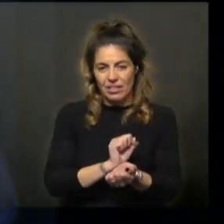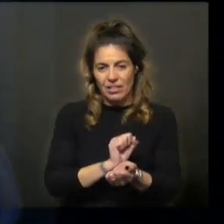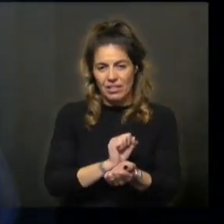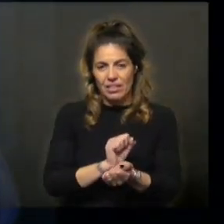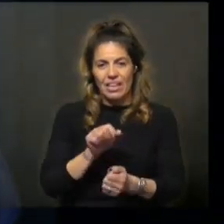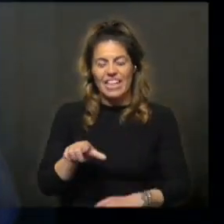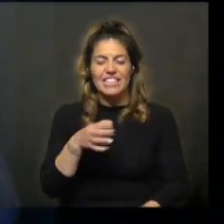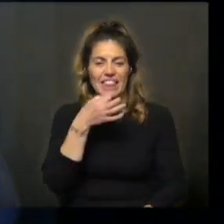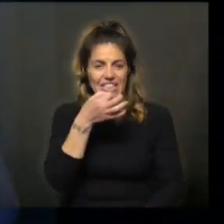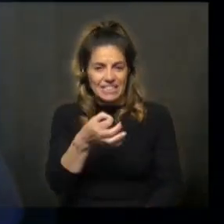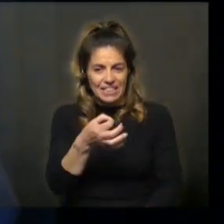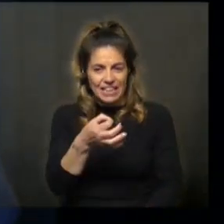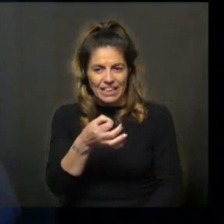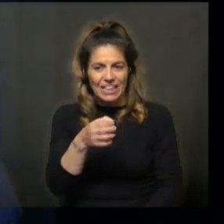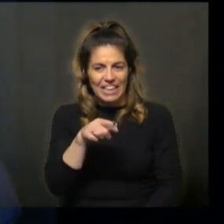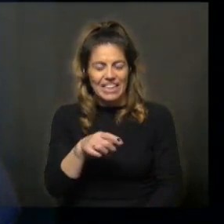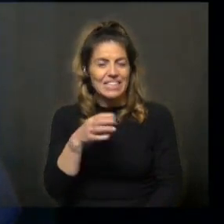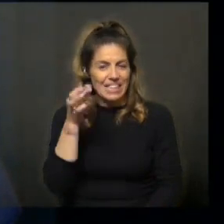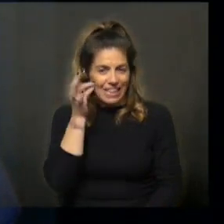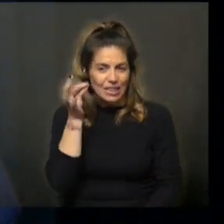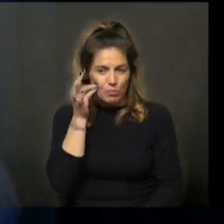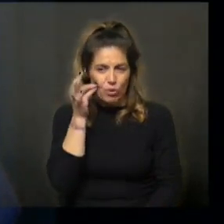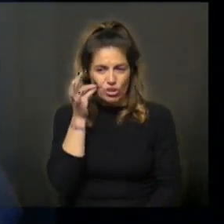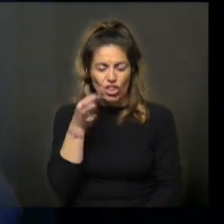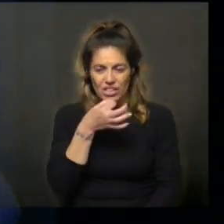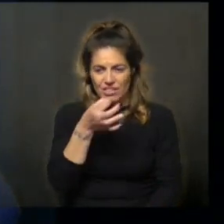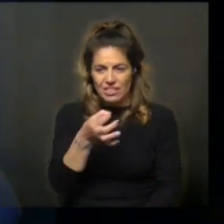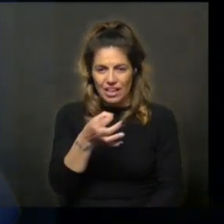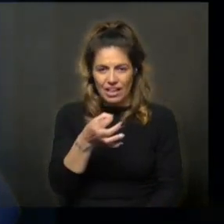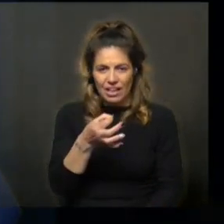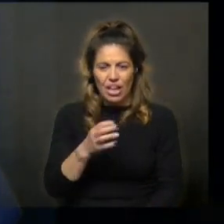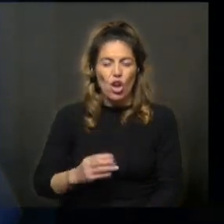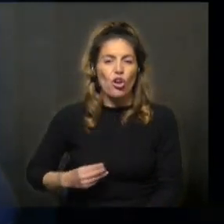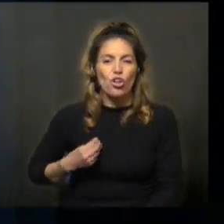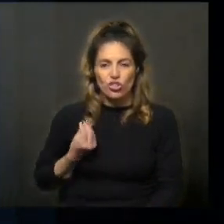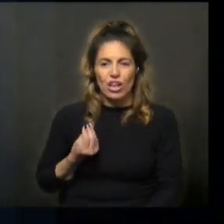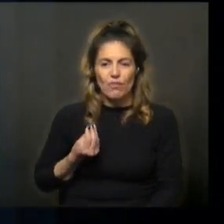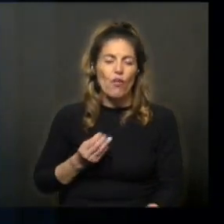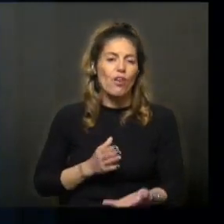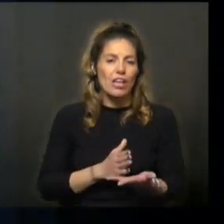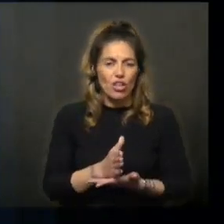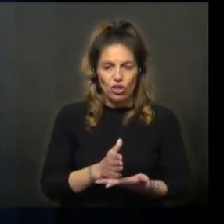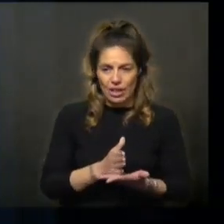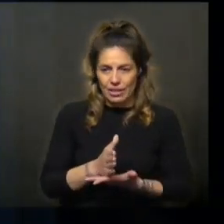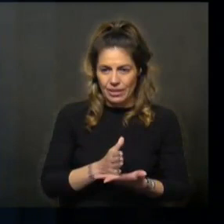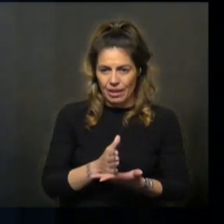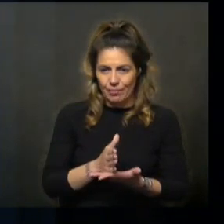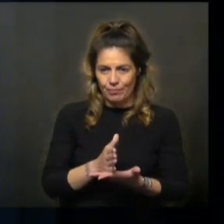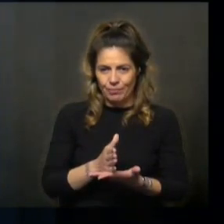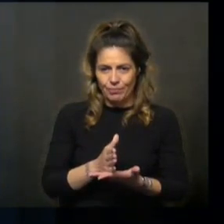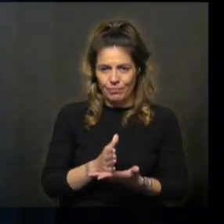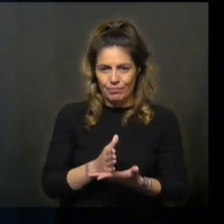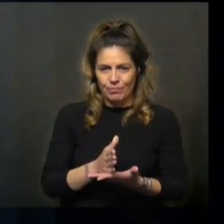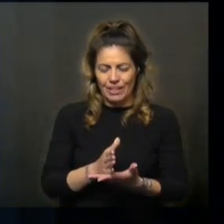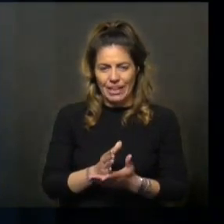Ella decía en esa en ese testimonio que lo que lo salvó fue la solidaridad y el